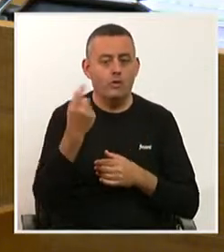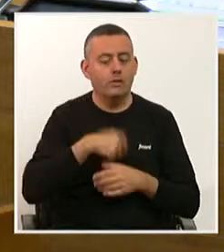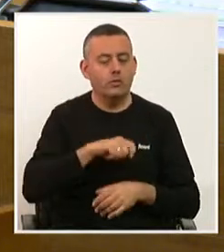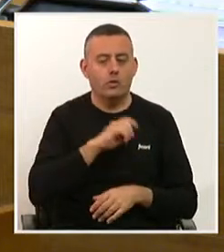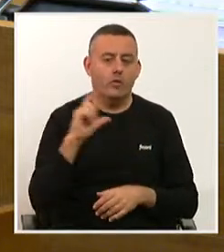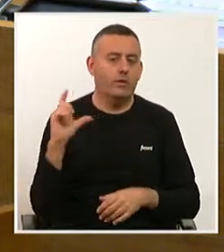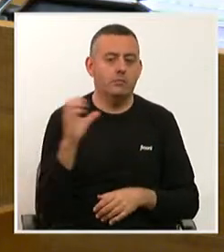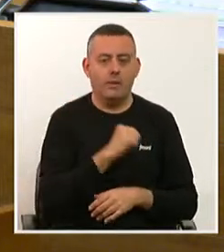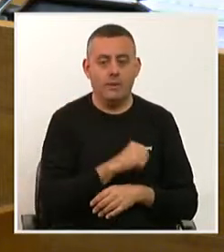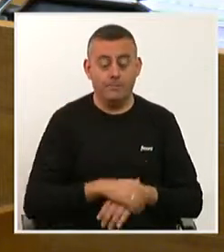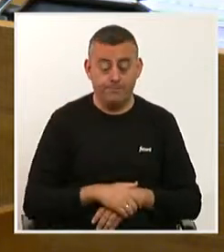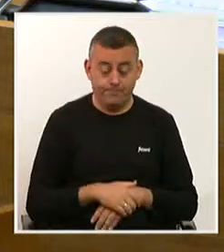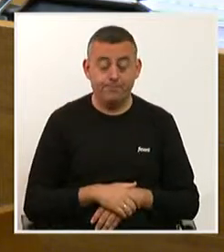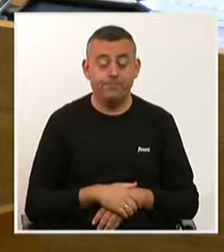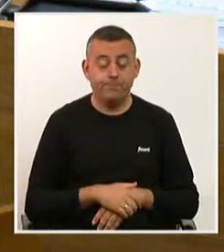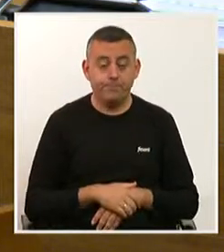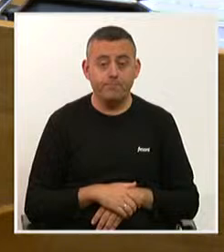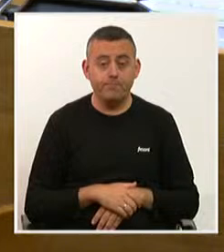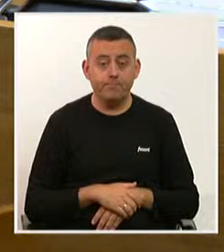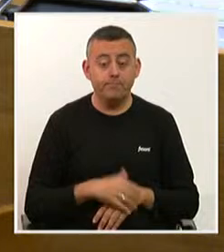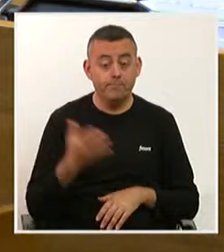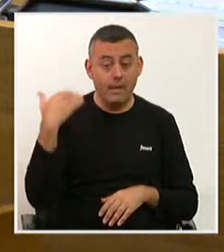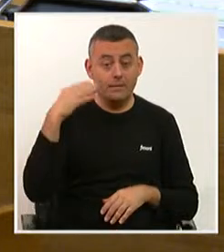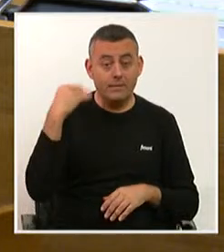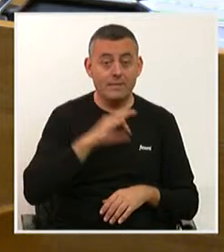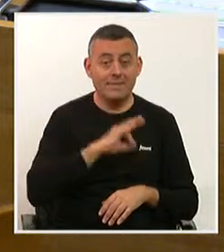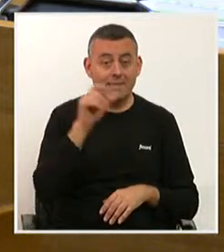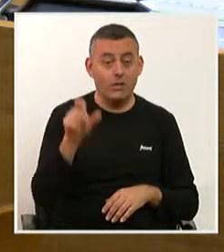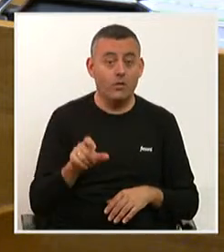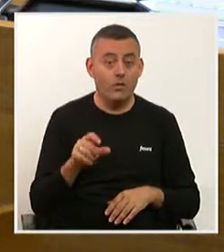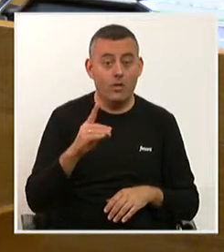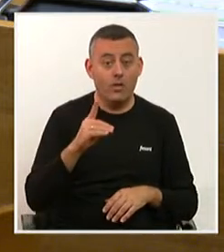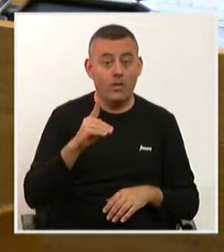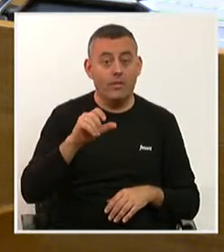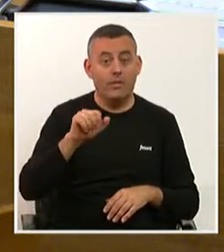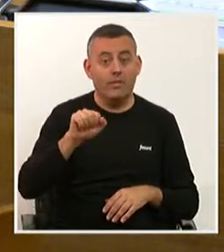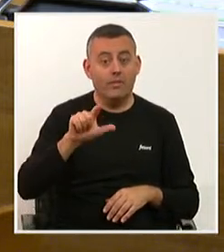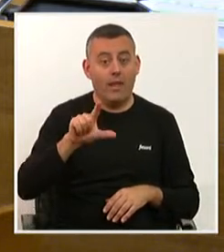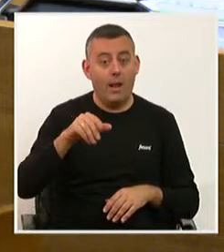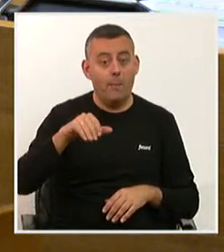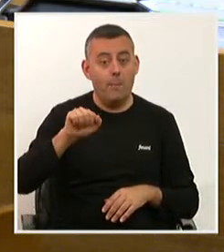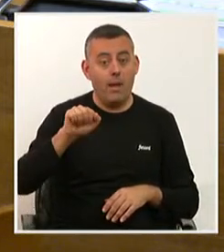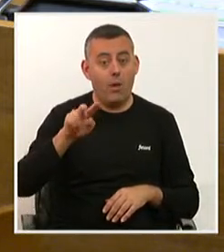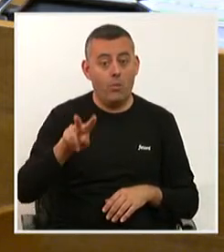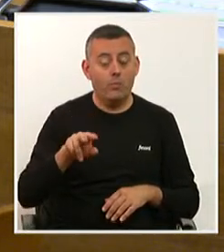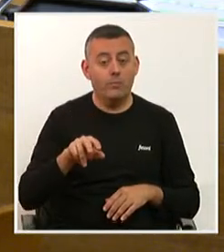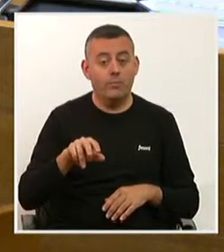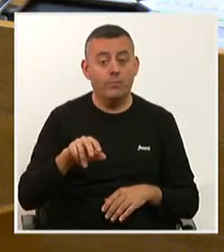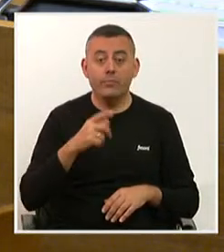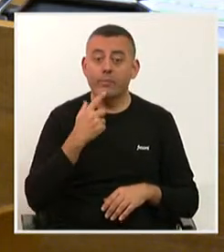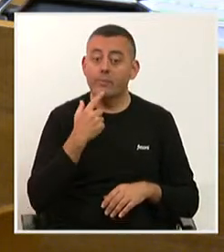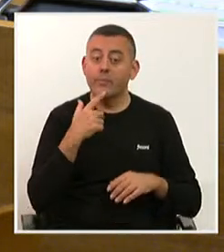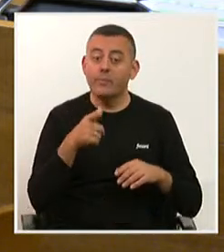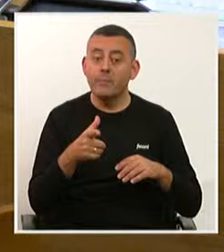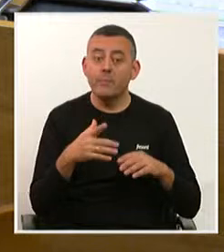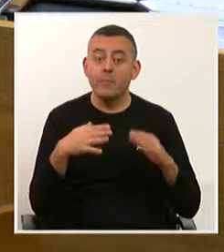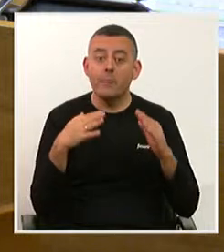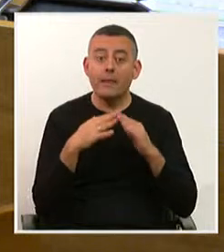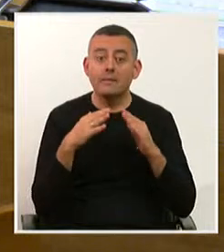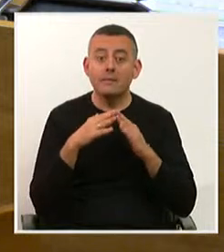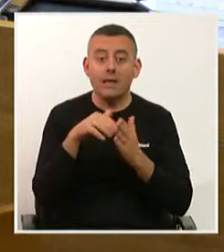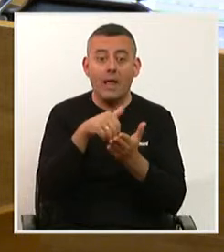le decía al señor ma no somos una comunidad libre señor dalmau de descio se dice